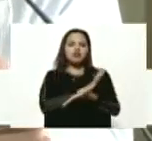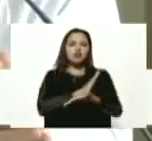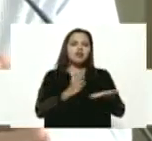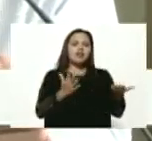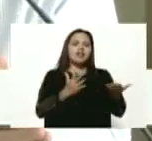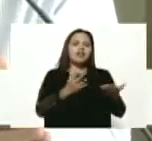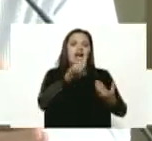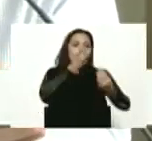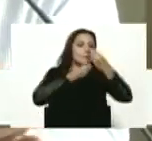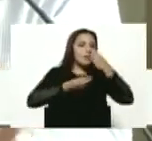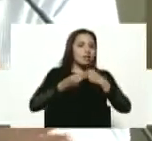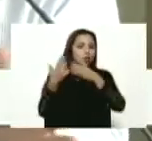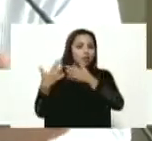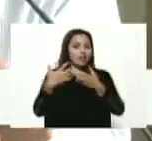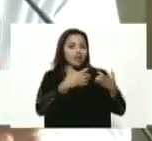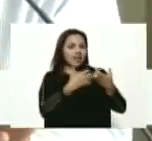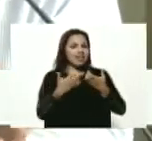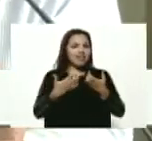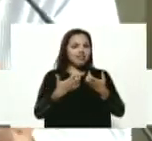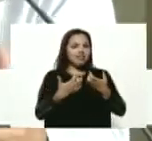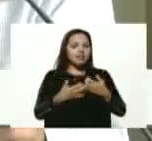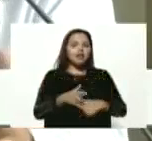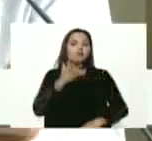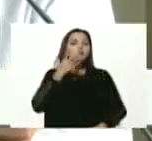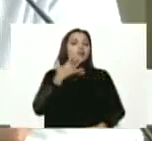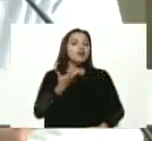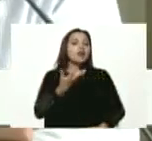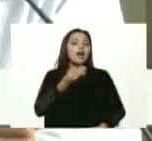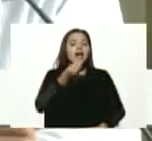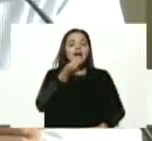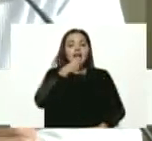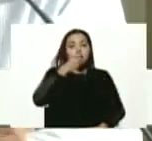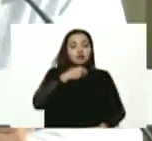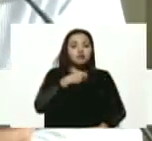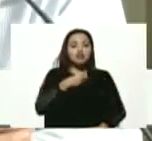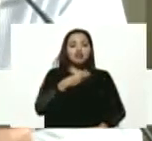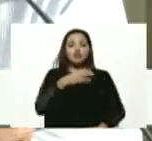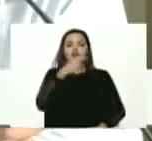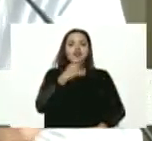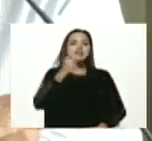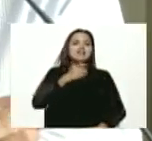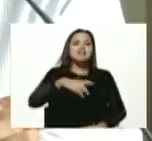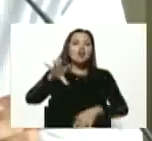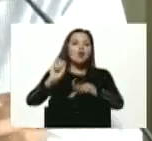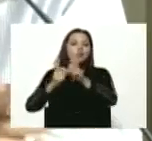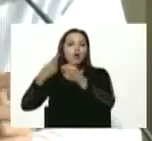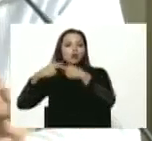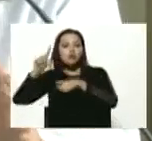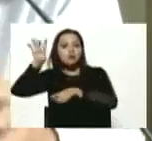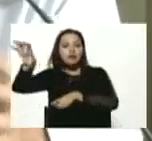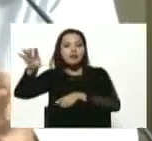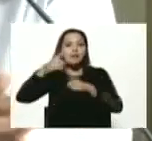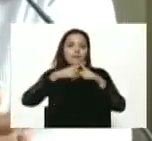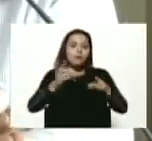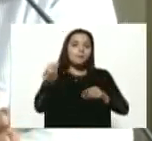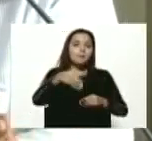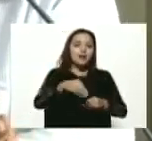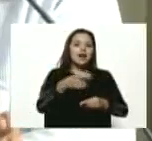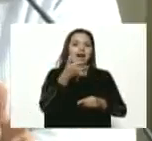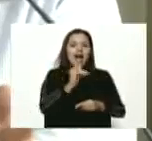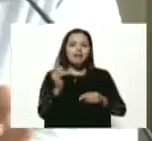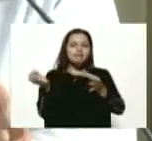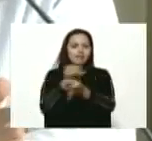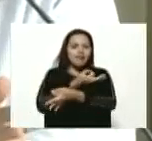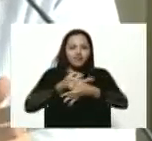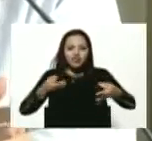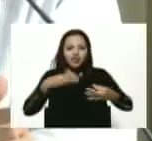esos rubros que no requieren absolutamente ningún elemento importado. Sin embargo, esos rubros de guerra se han venido